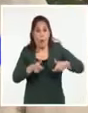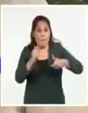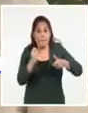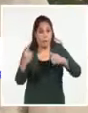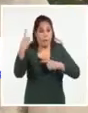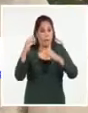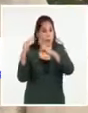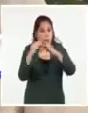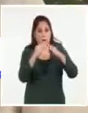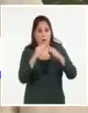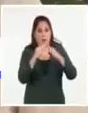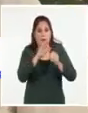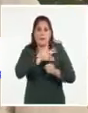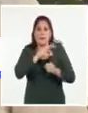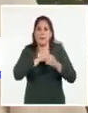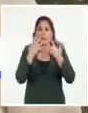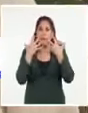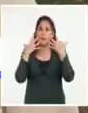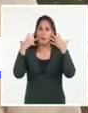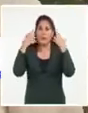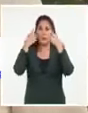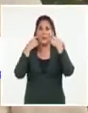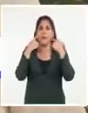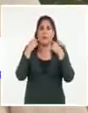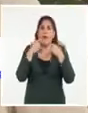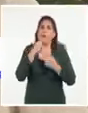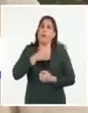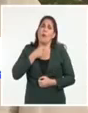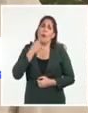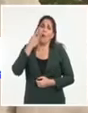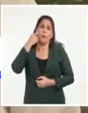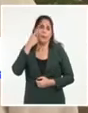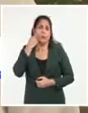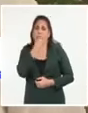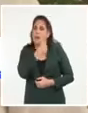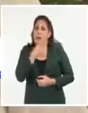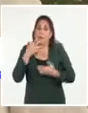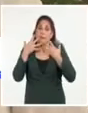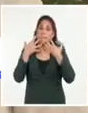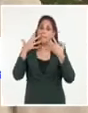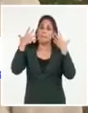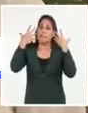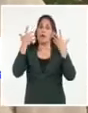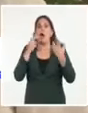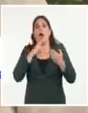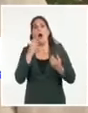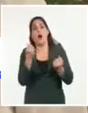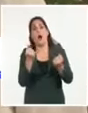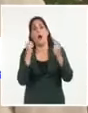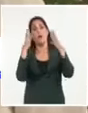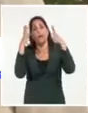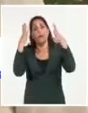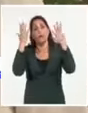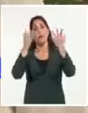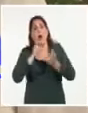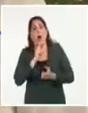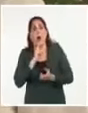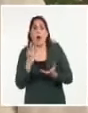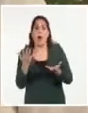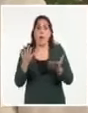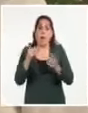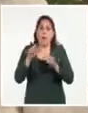en la comunidad, la gente se sentía tan emocionada que le parecía, llorábamos de al ver esto, que era una cosa